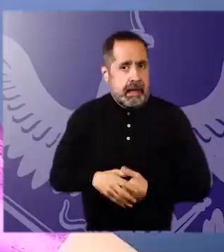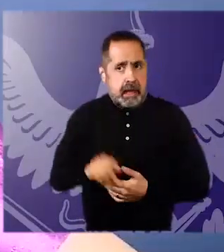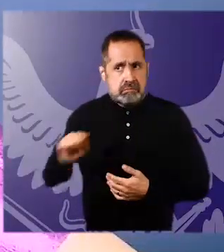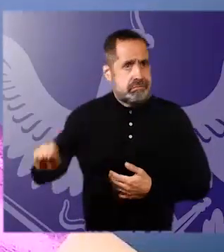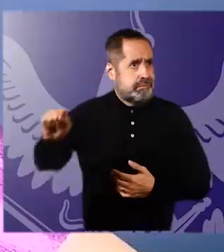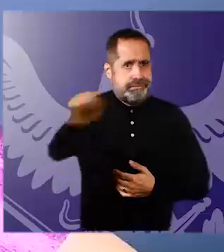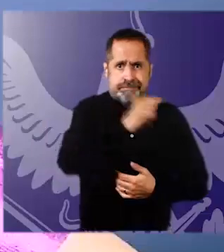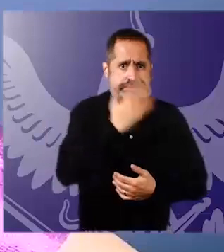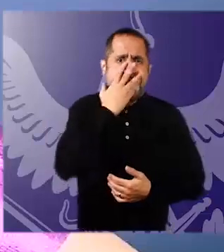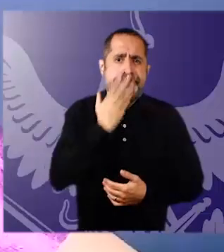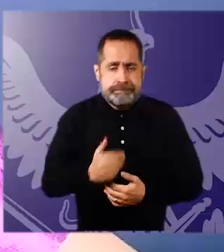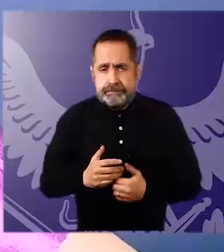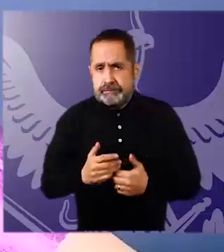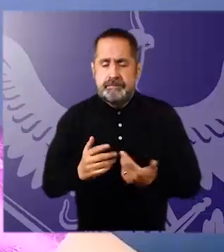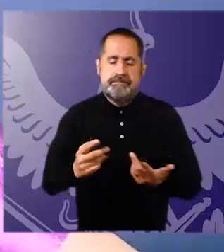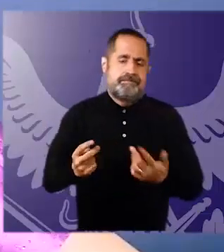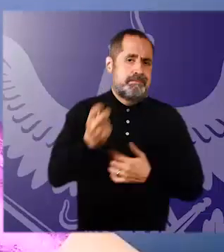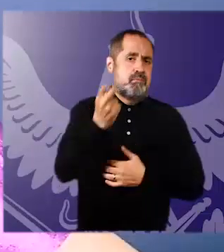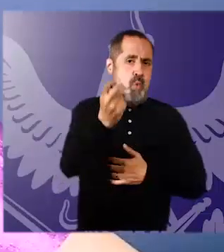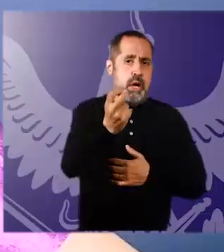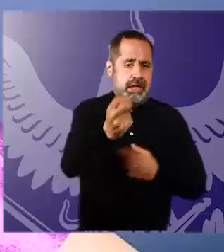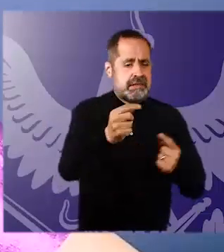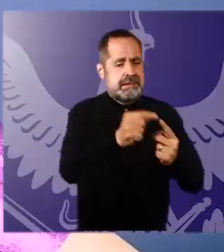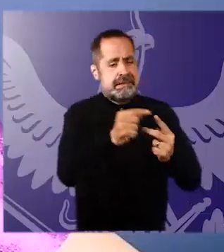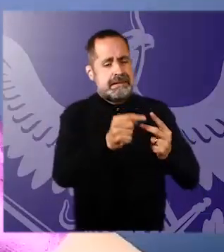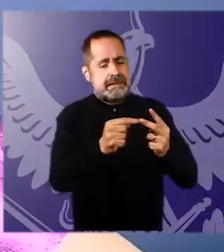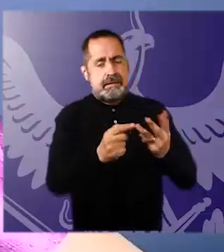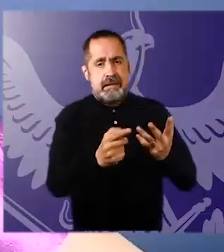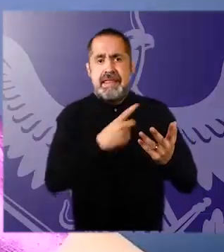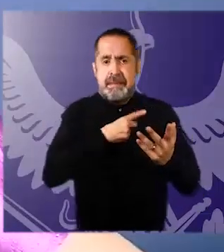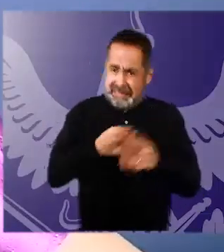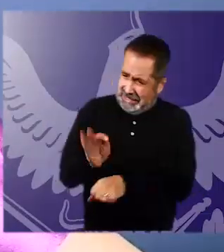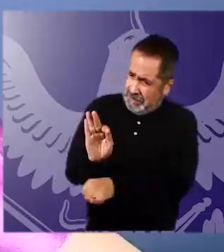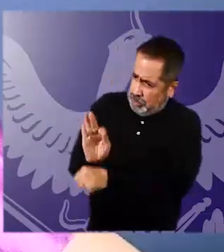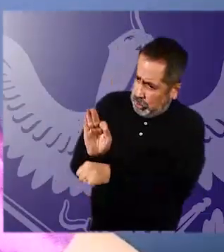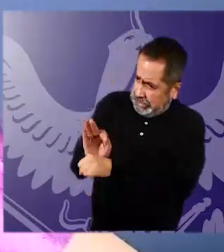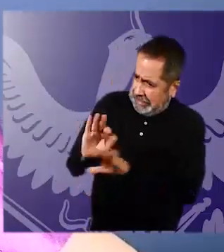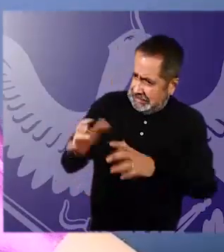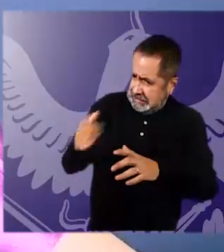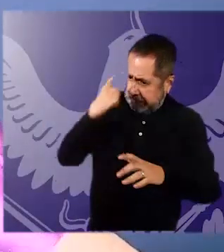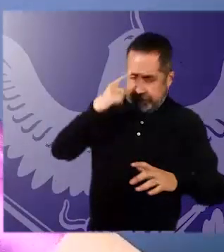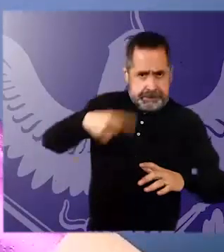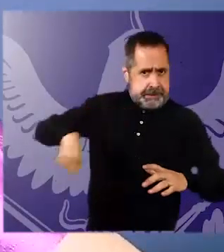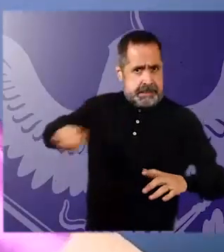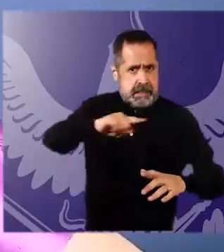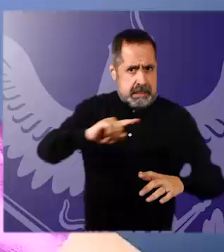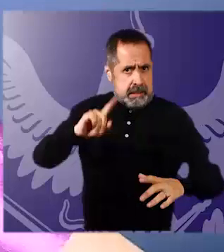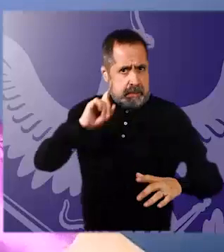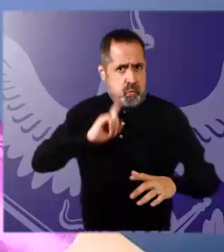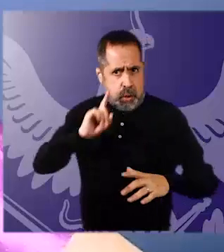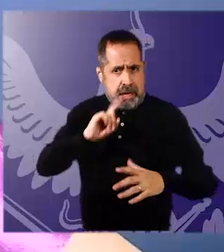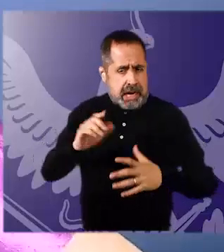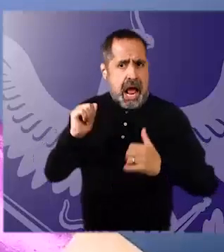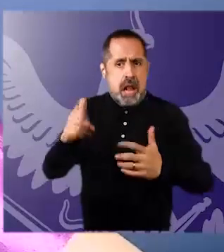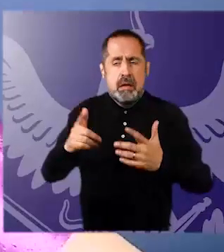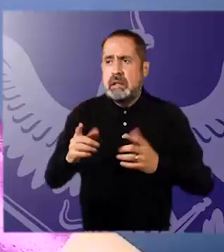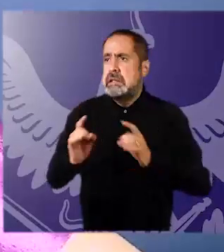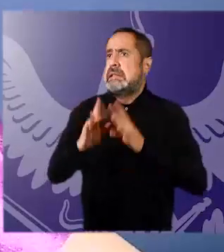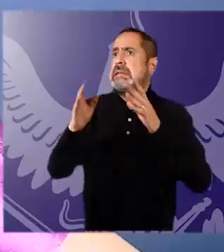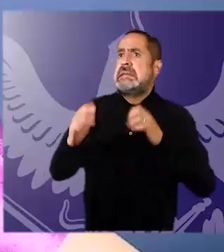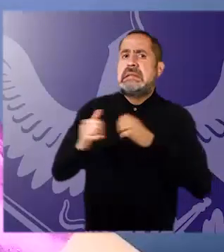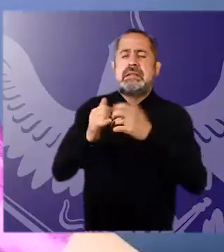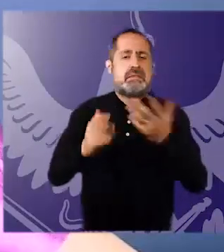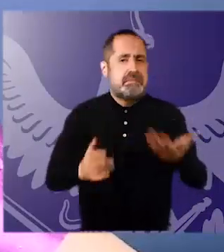nos desarrollamos las personas. Estos son factores que pueden ser de protección frente también a